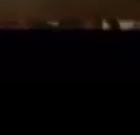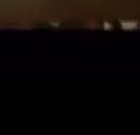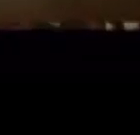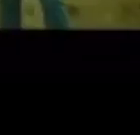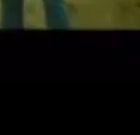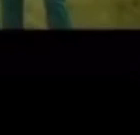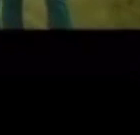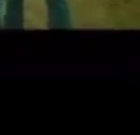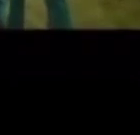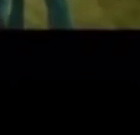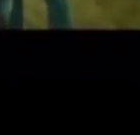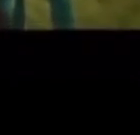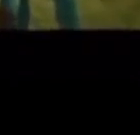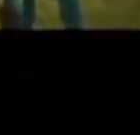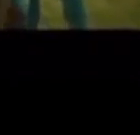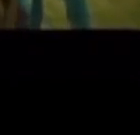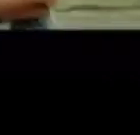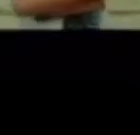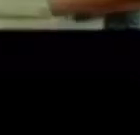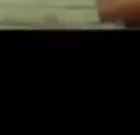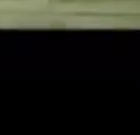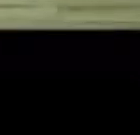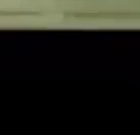como albañil que levanta.